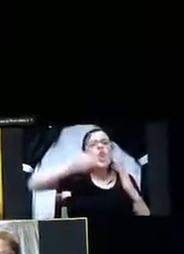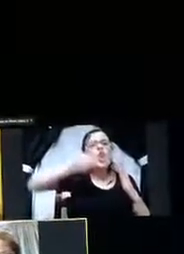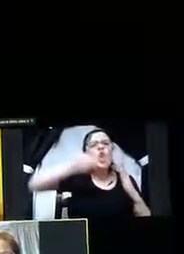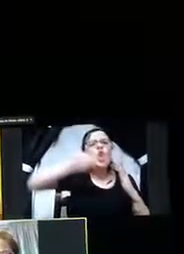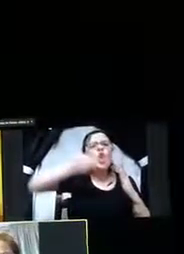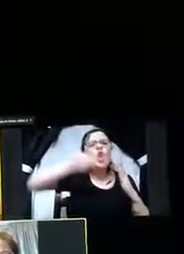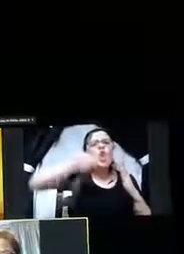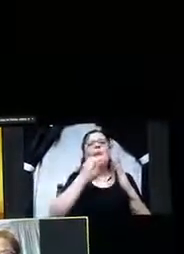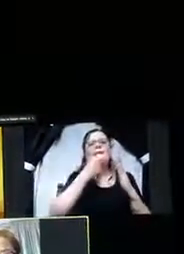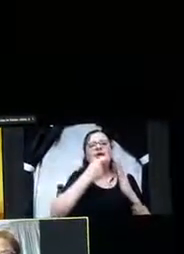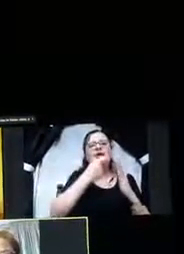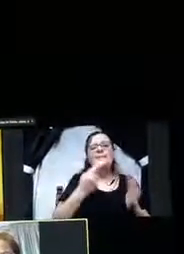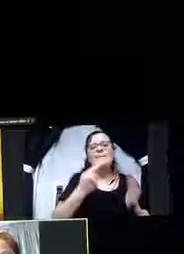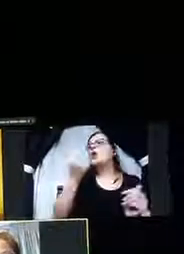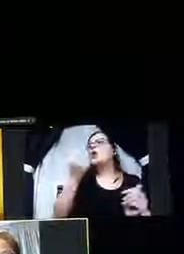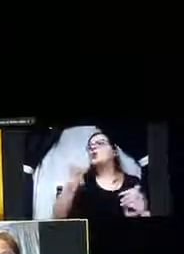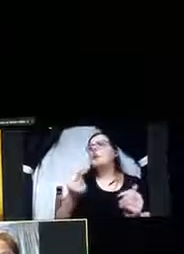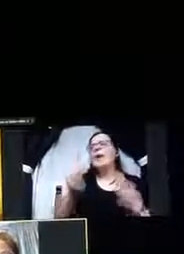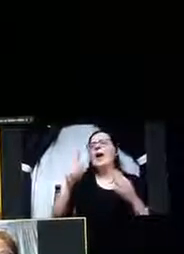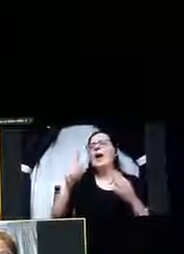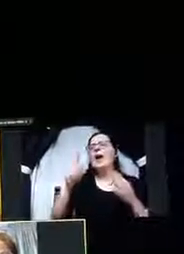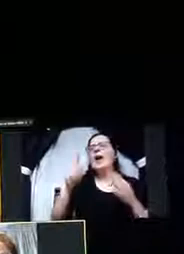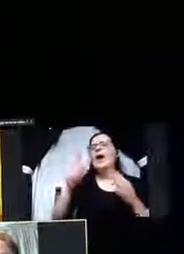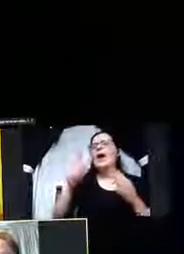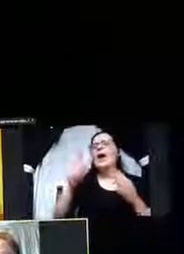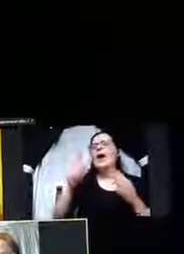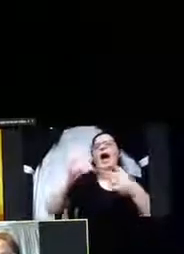América? ¿No? Ella ya sabía,